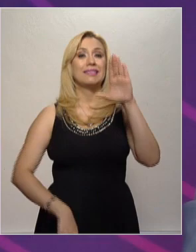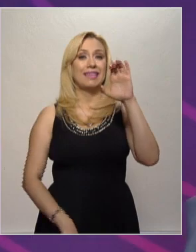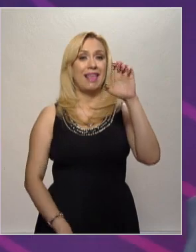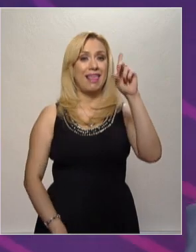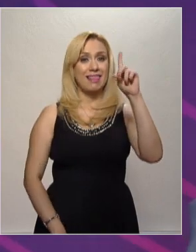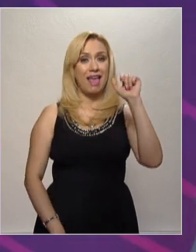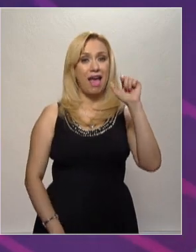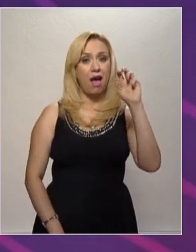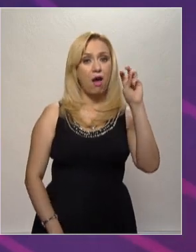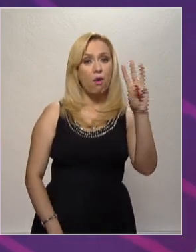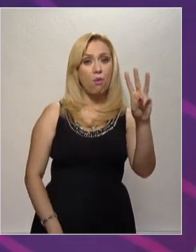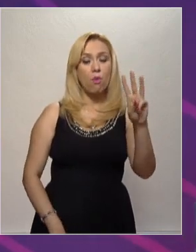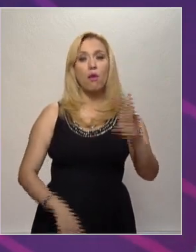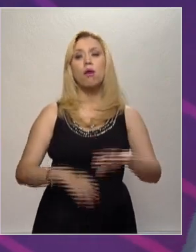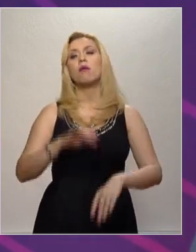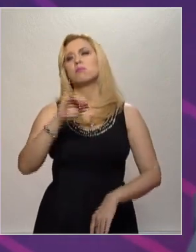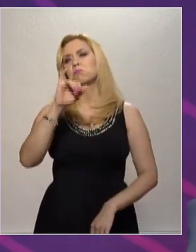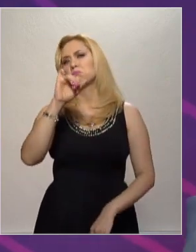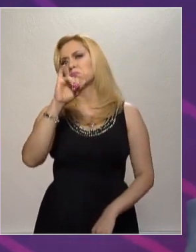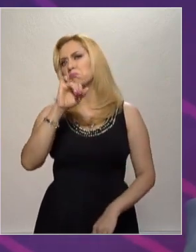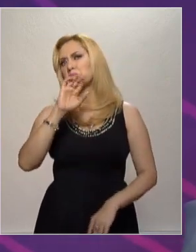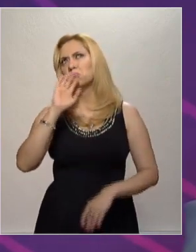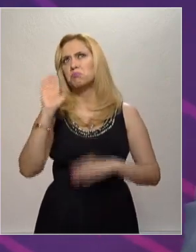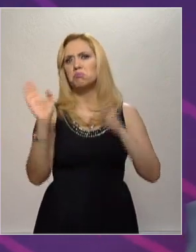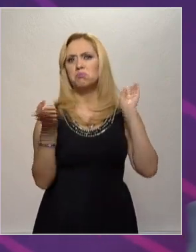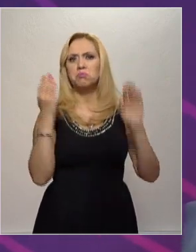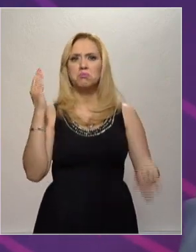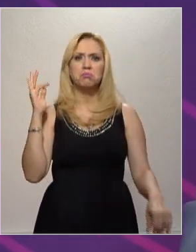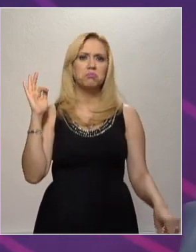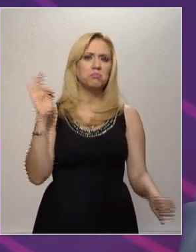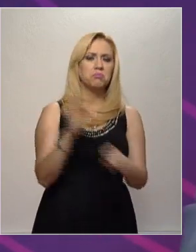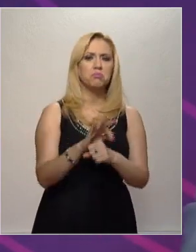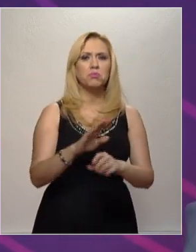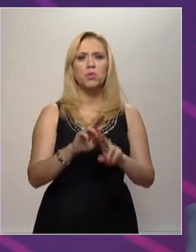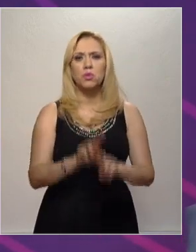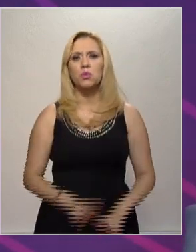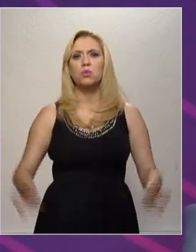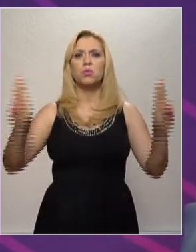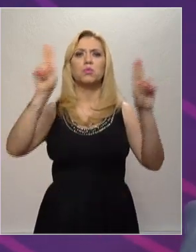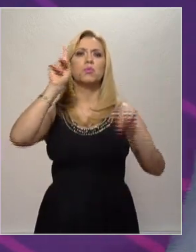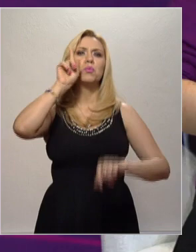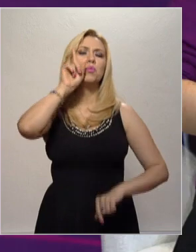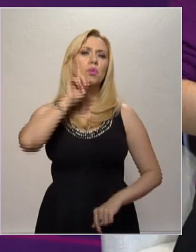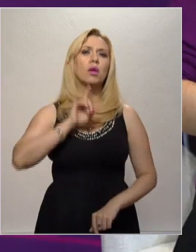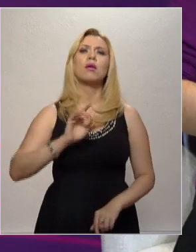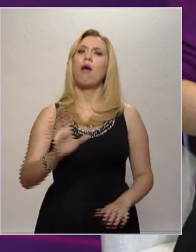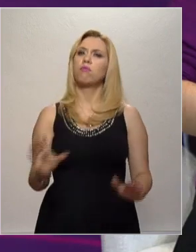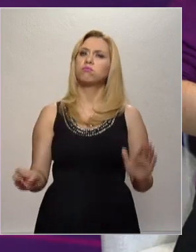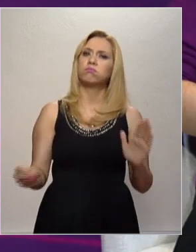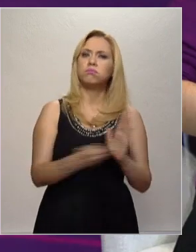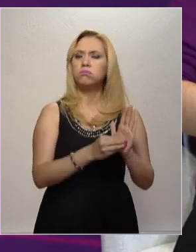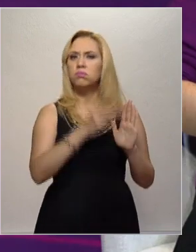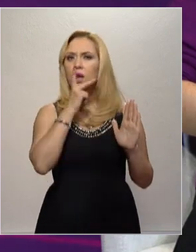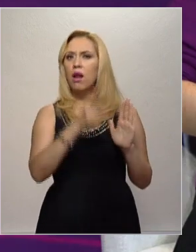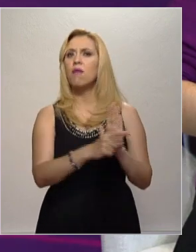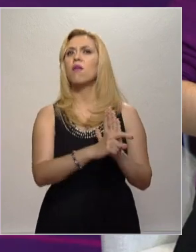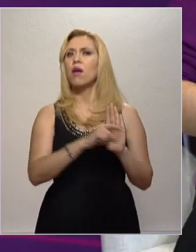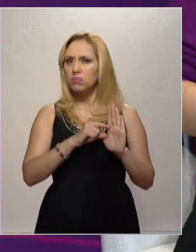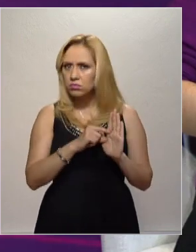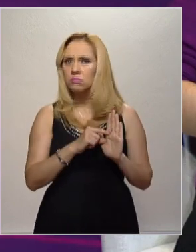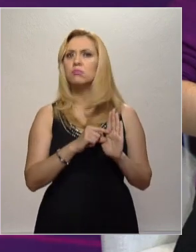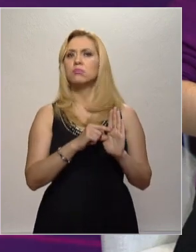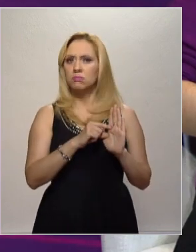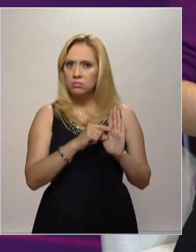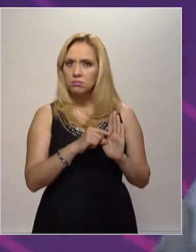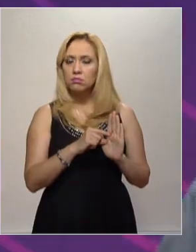concepto, y diríamos de fondo también la relatora sobre violencia contra las mujeres de las Naciones Unidas ha usado el concepto. Entonces, ese